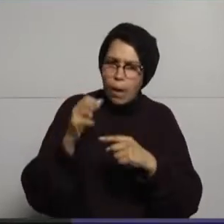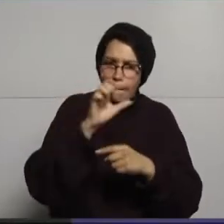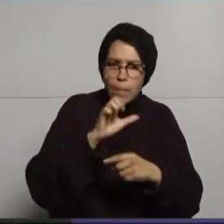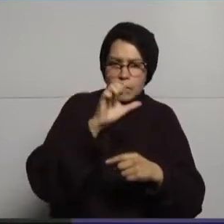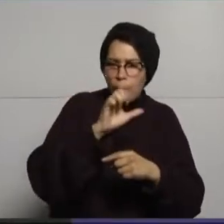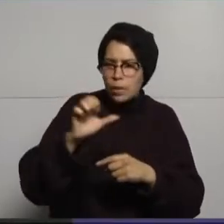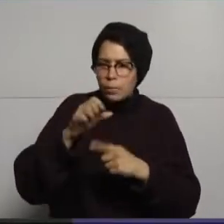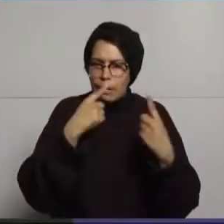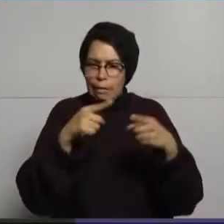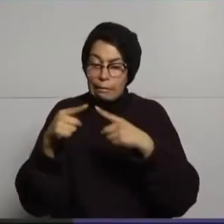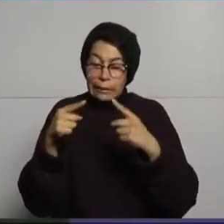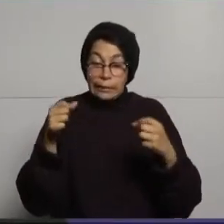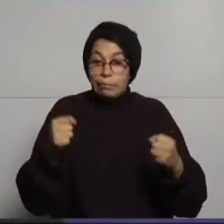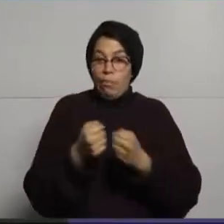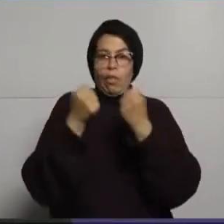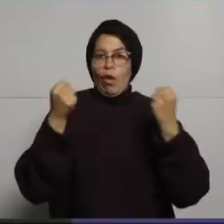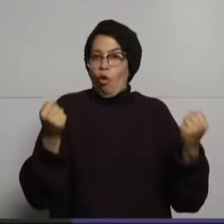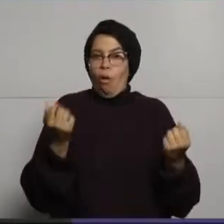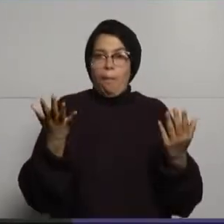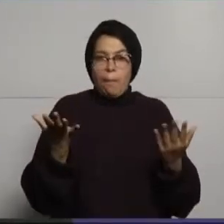fuerte impacto